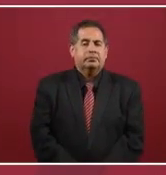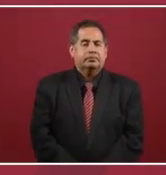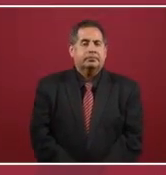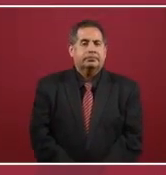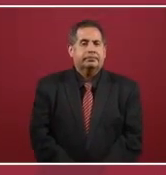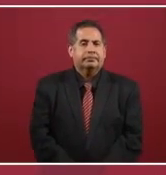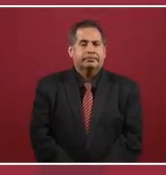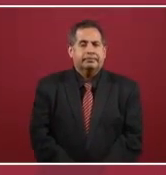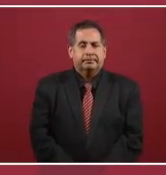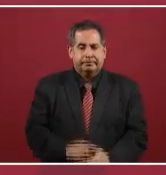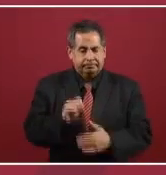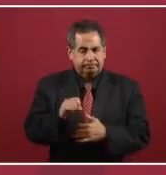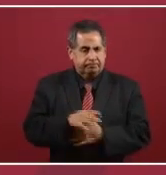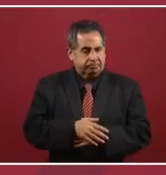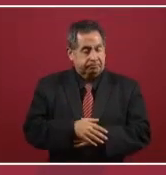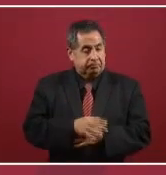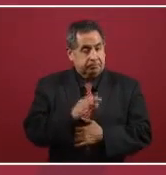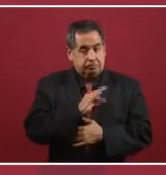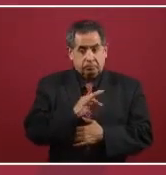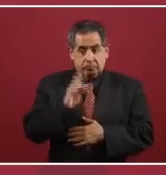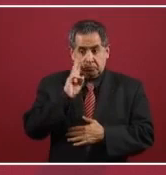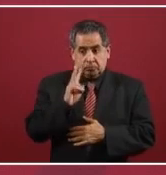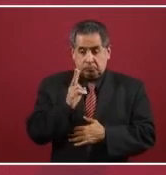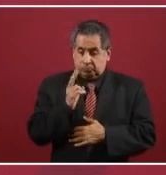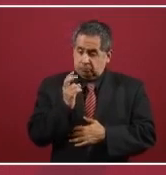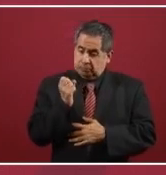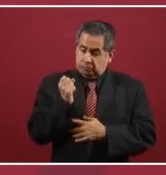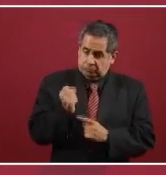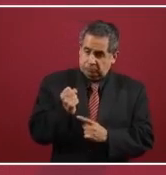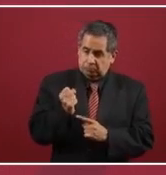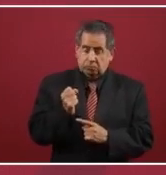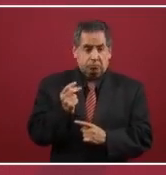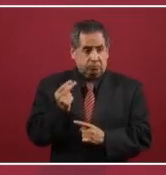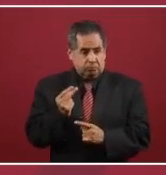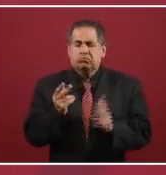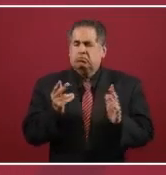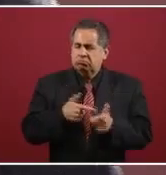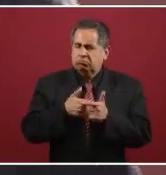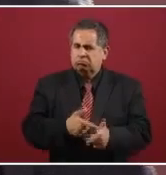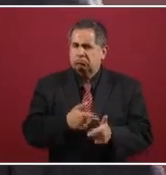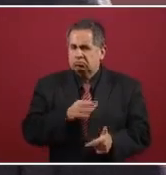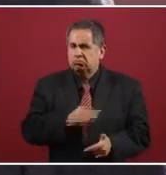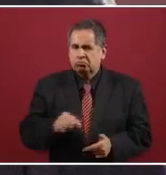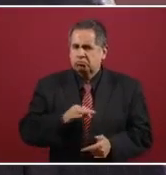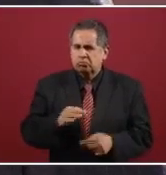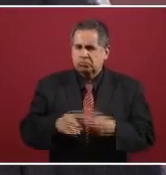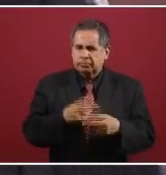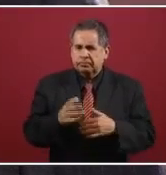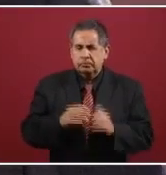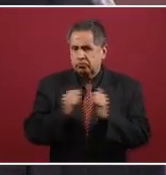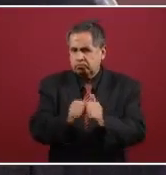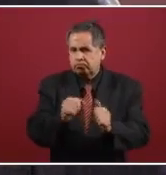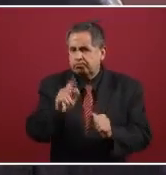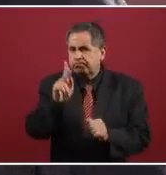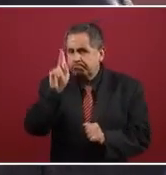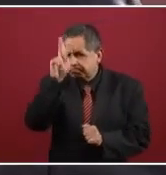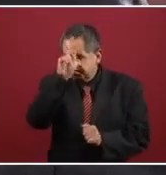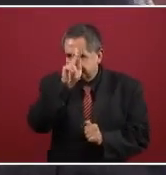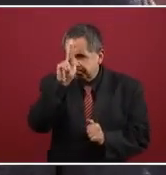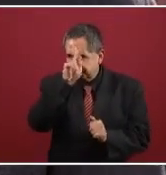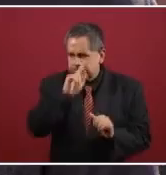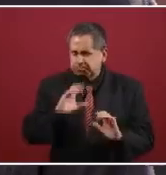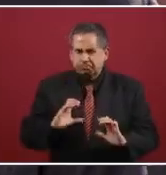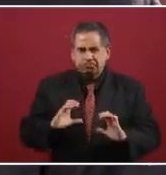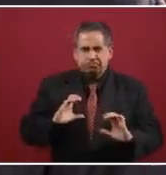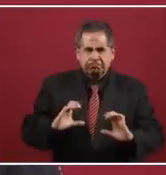lo firme que sea necesario, y también todo lo prudente que exigen